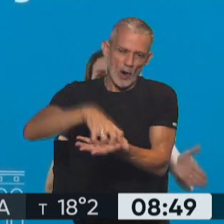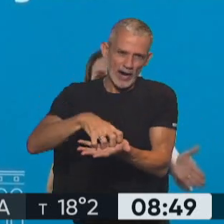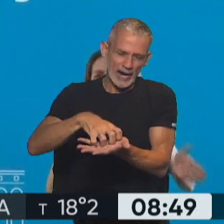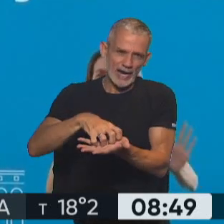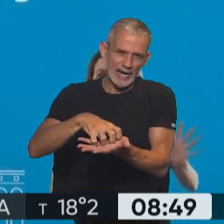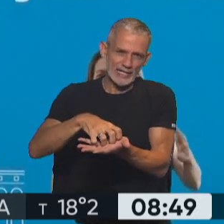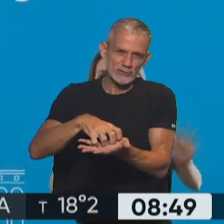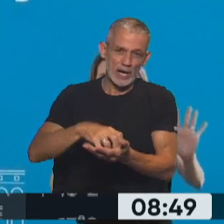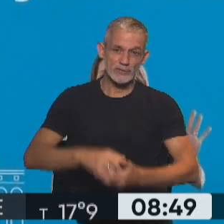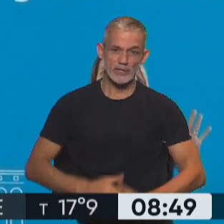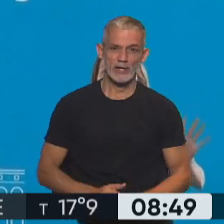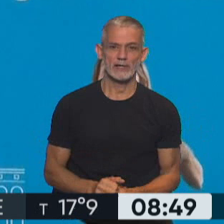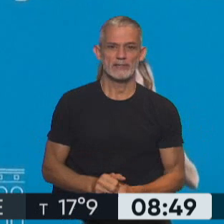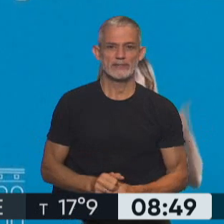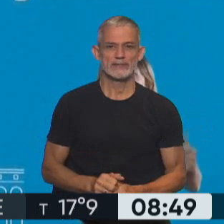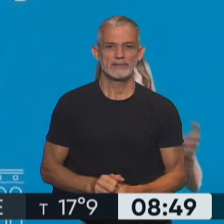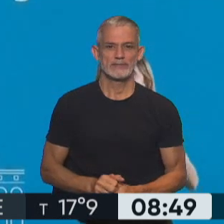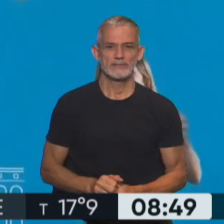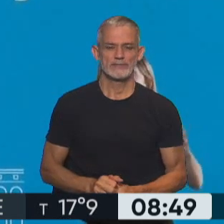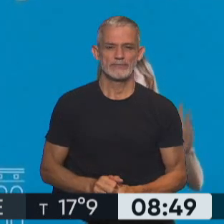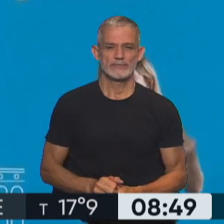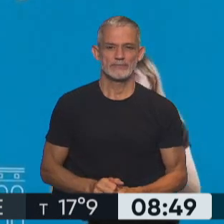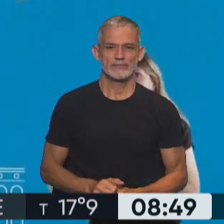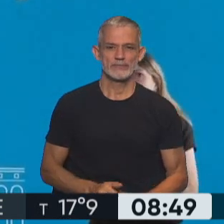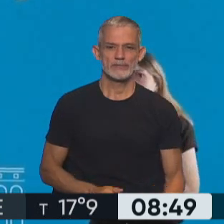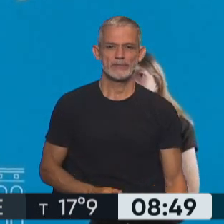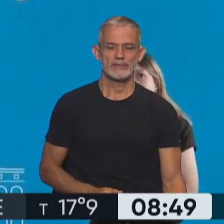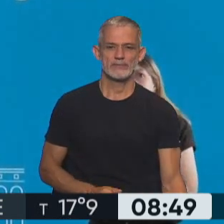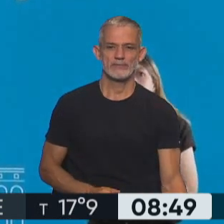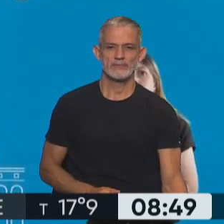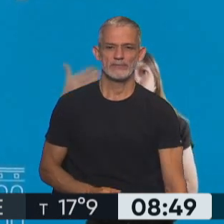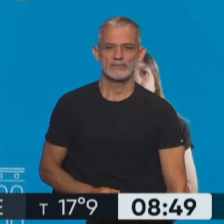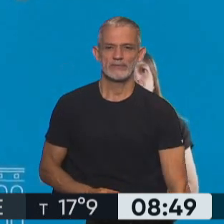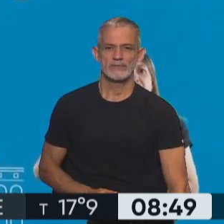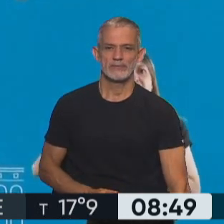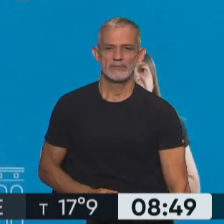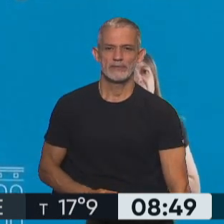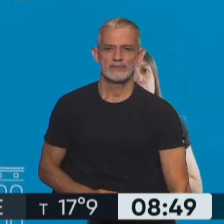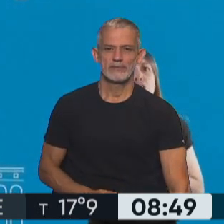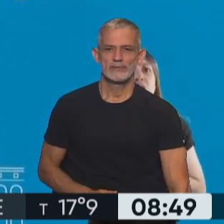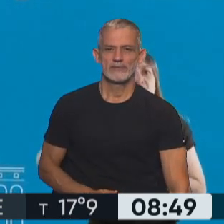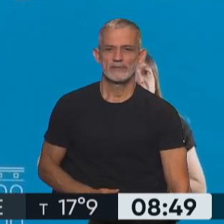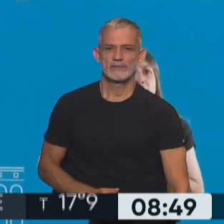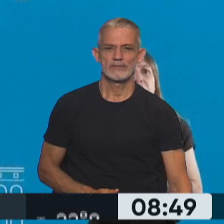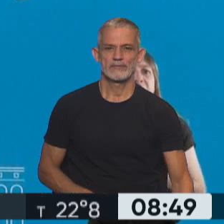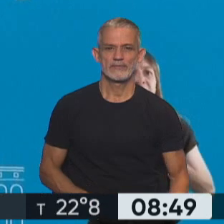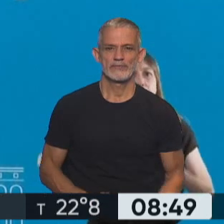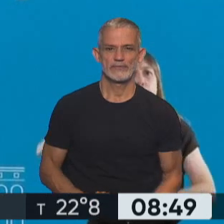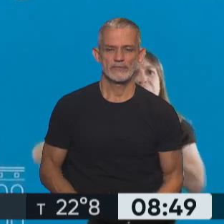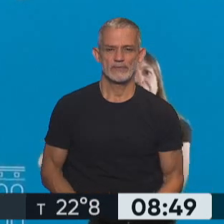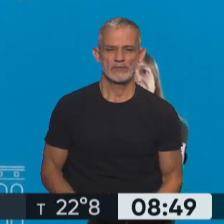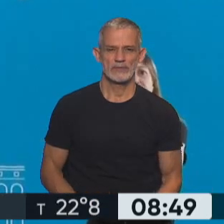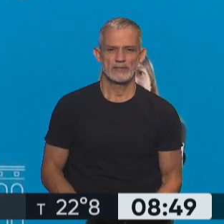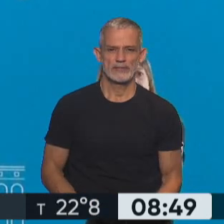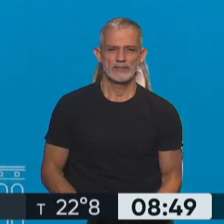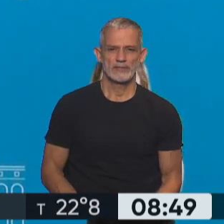que compromete en su pago a varias generaciones de argentinos tienen que pasar por el Congreso de la Nación